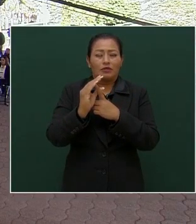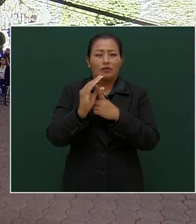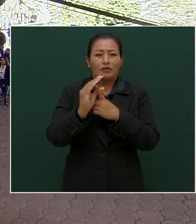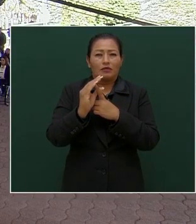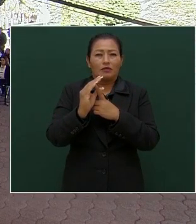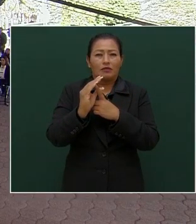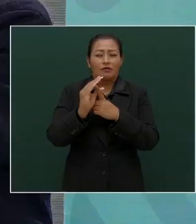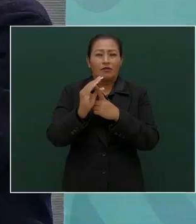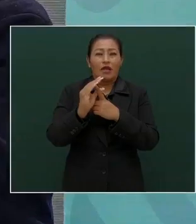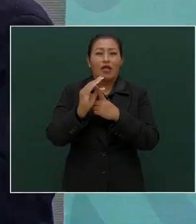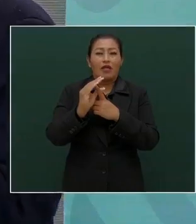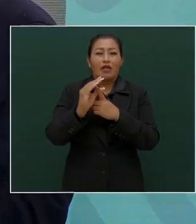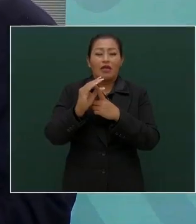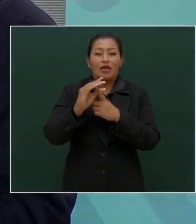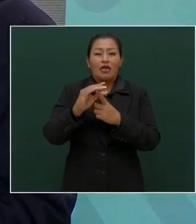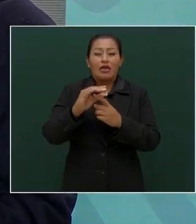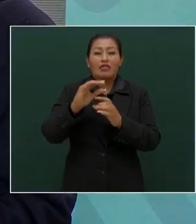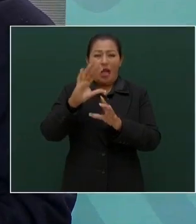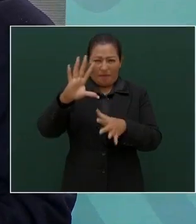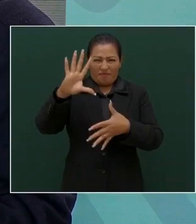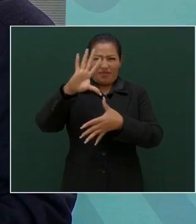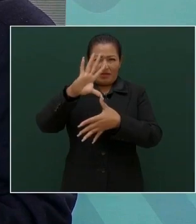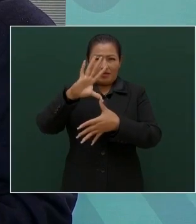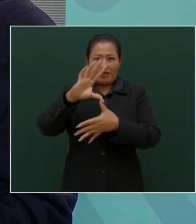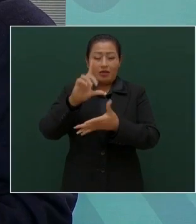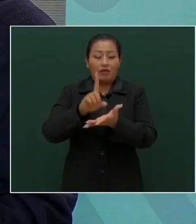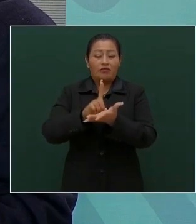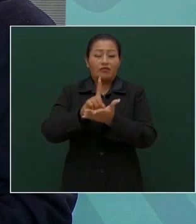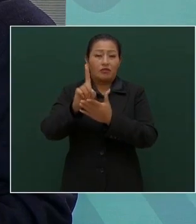Interamericana de Derechos Humanos,